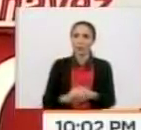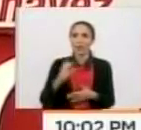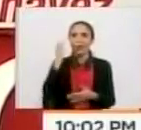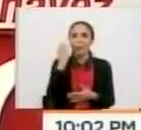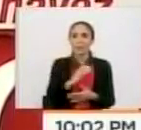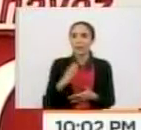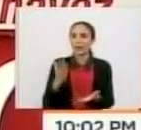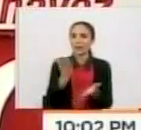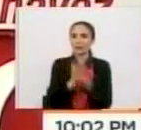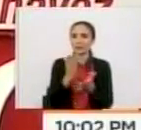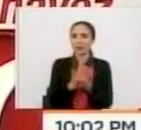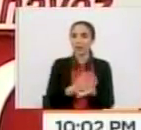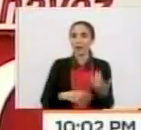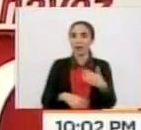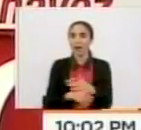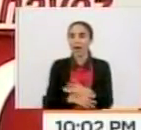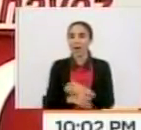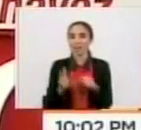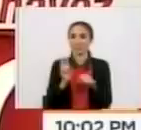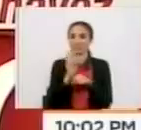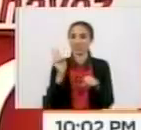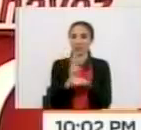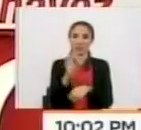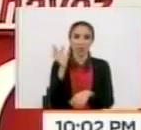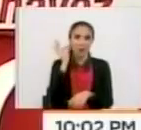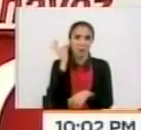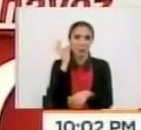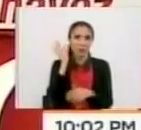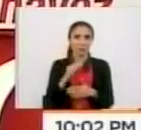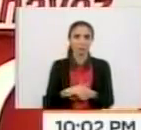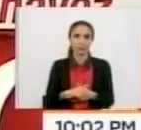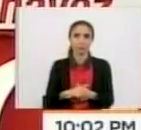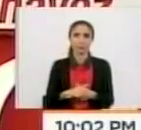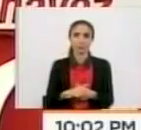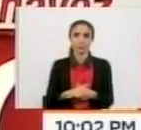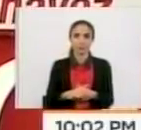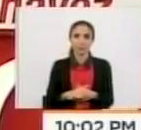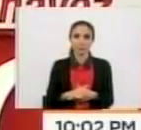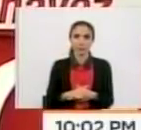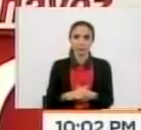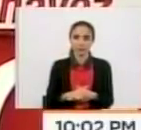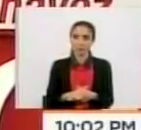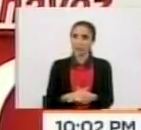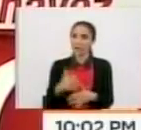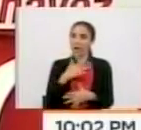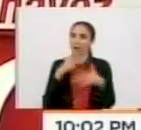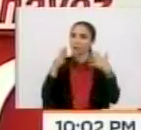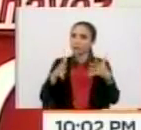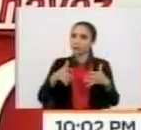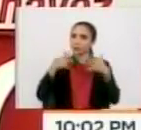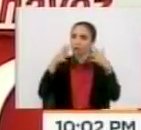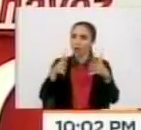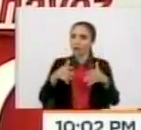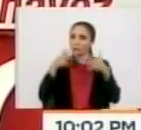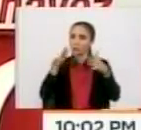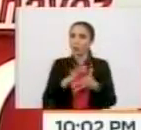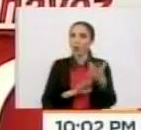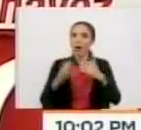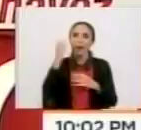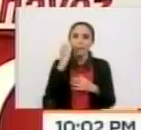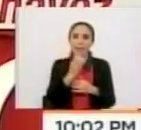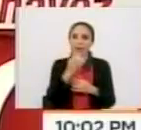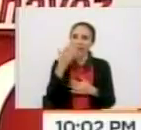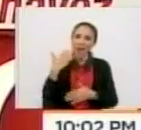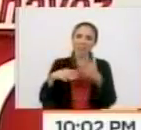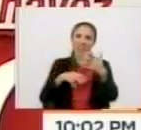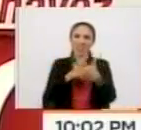un violador de mujeres, JJ Rendón. JJ Rendón asesoró a Capriles Radón en la guerra sucia. Y ellos